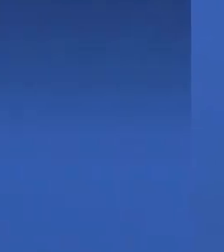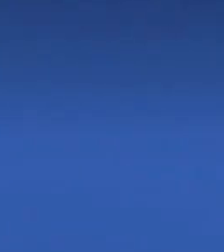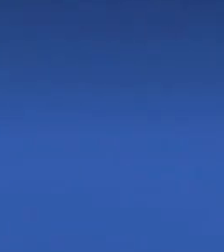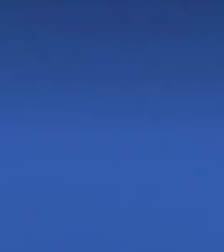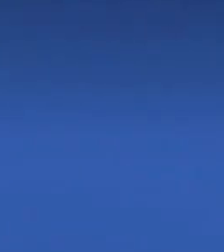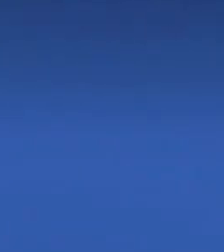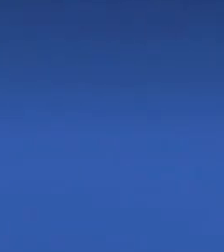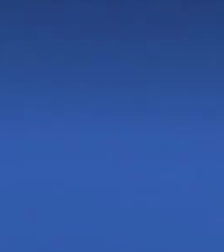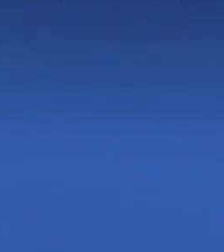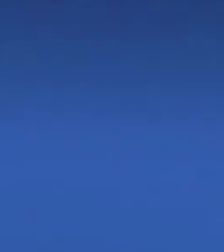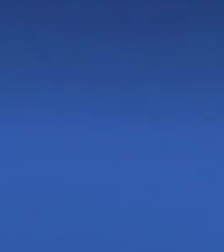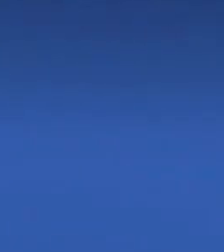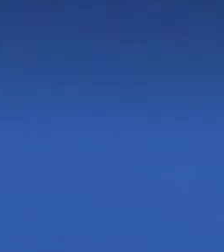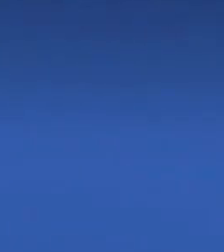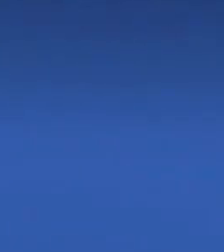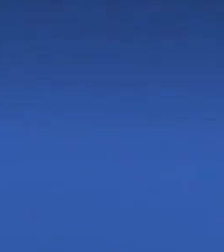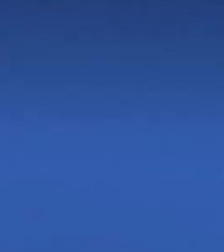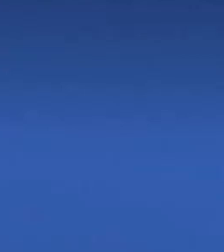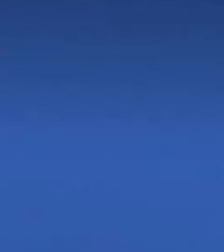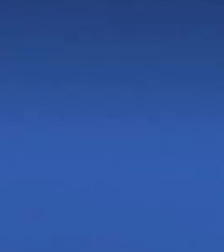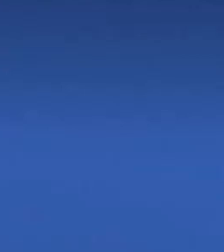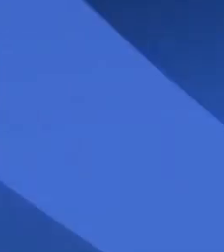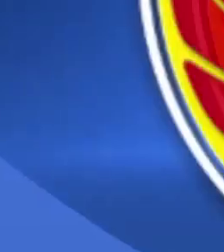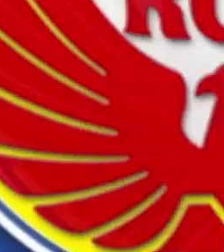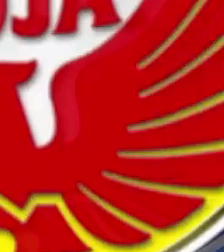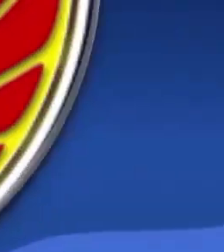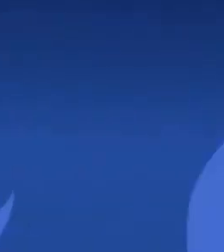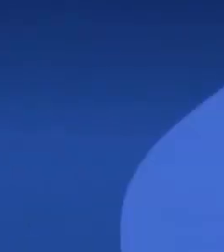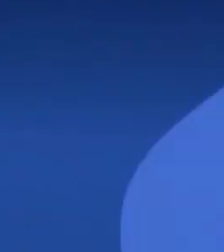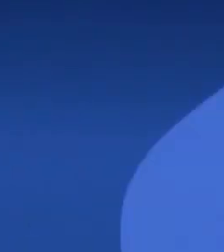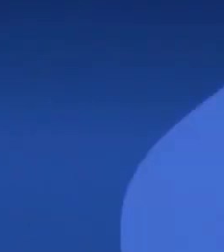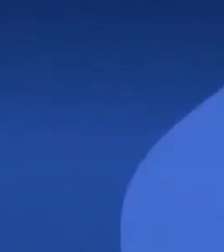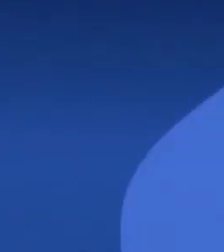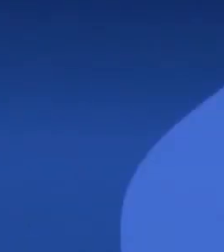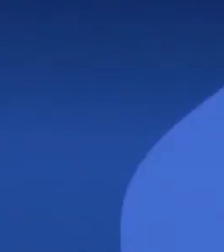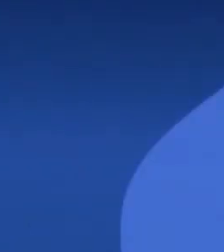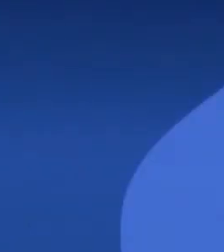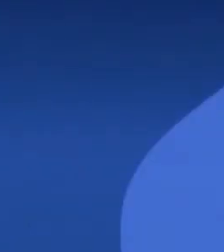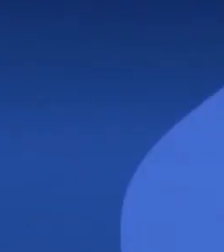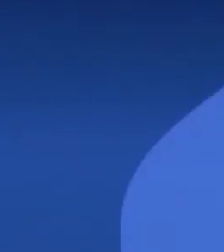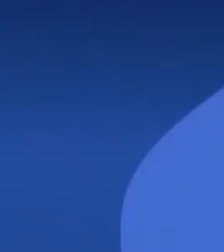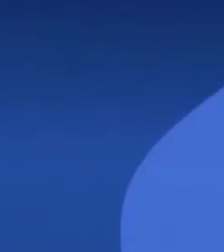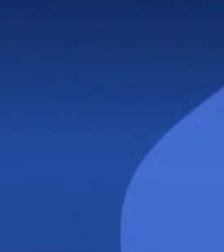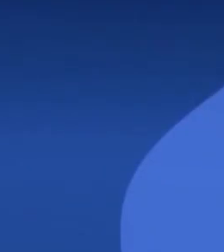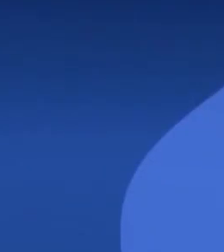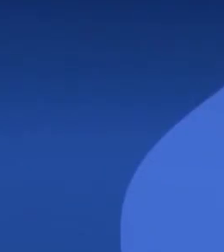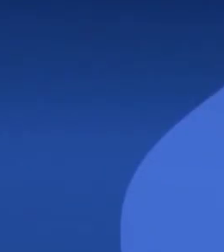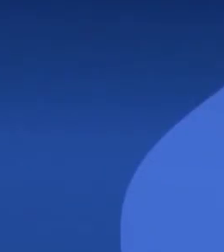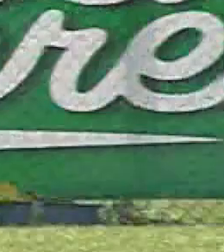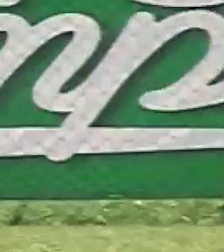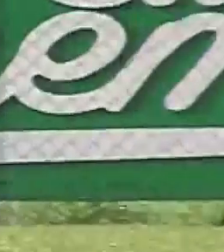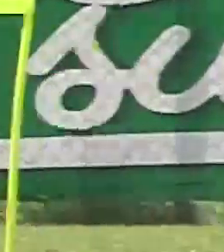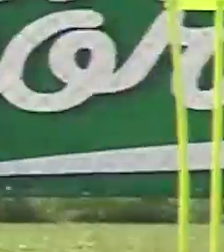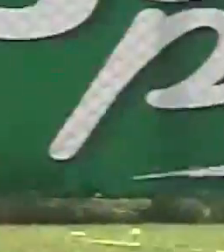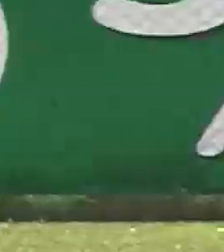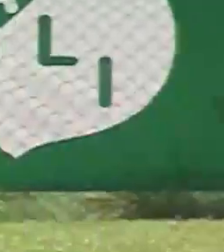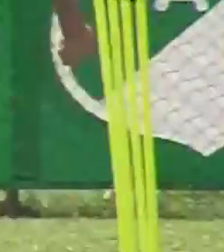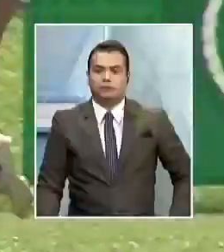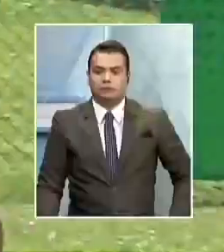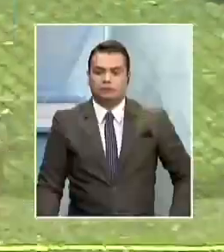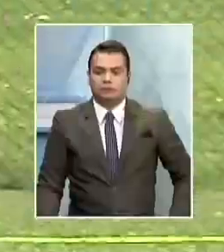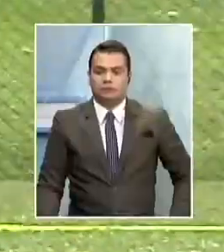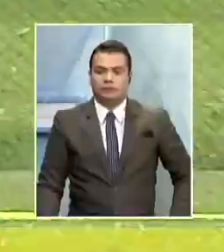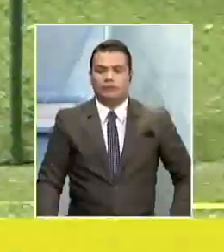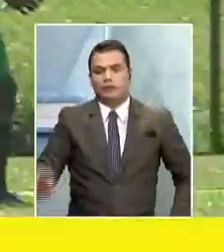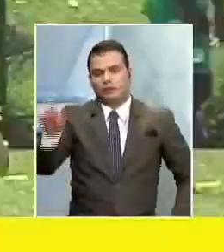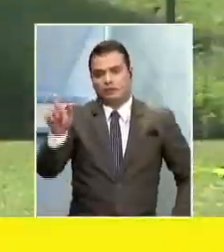Tomémonos un tinto, seamos amigos. Café Águila Roja, calidad certificada. El